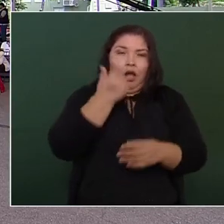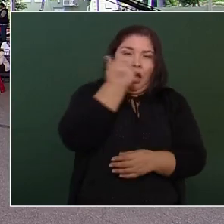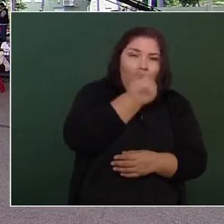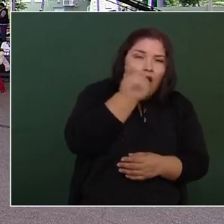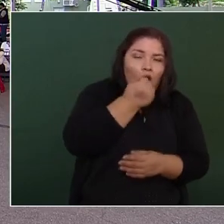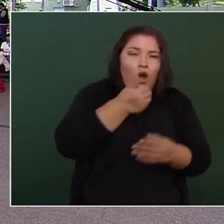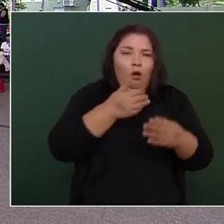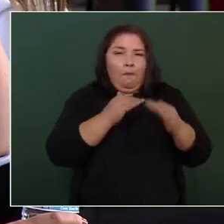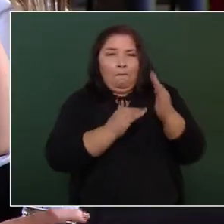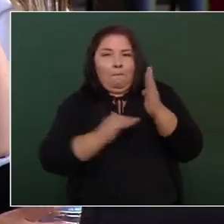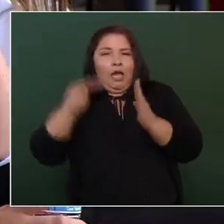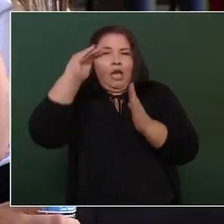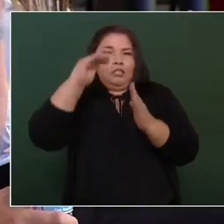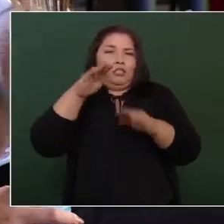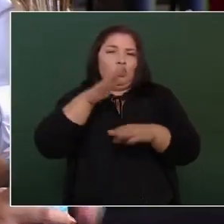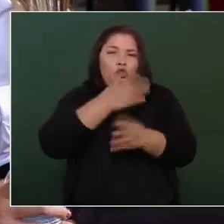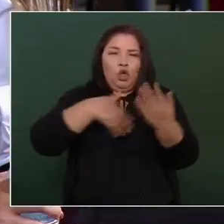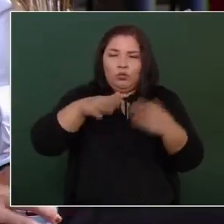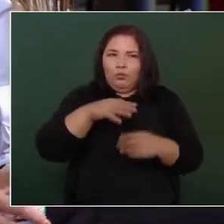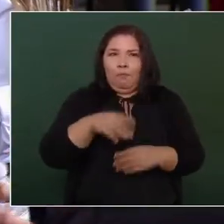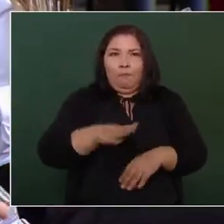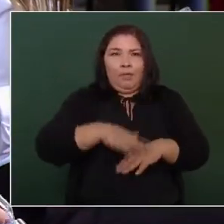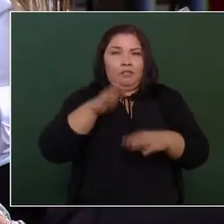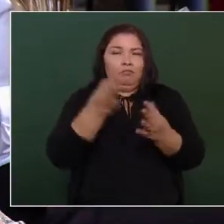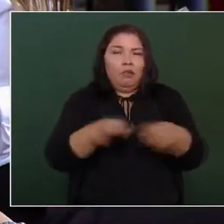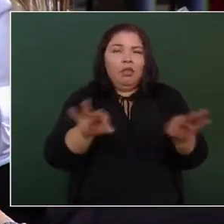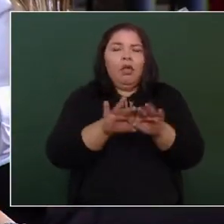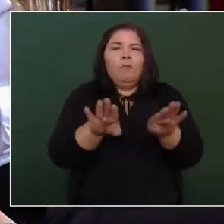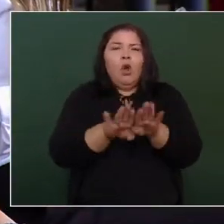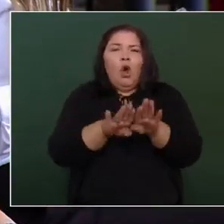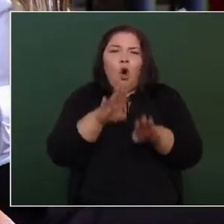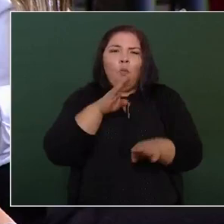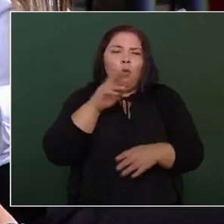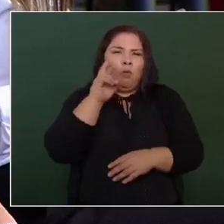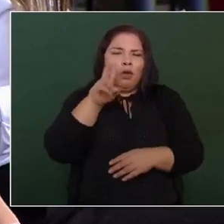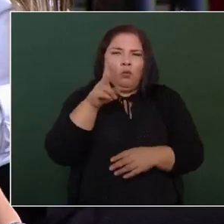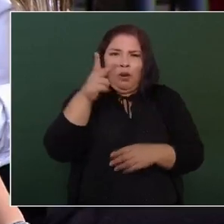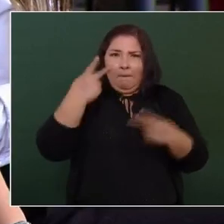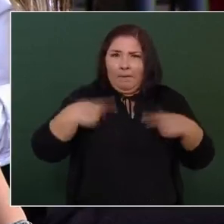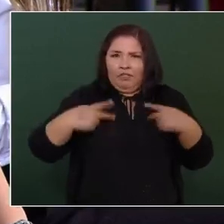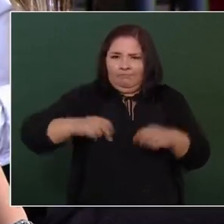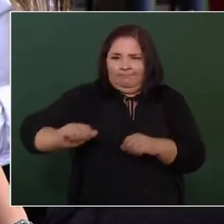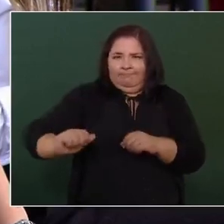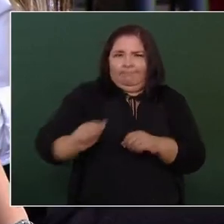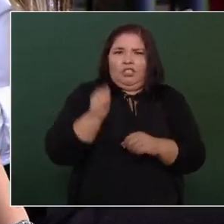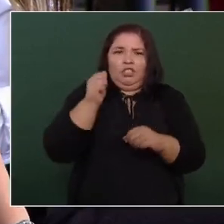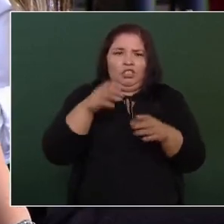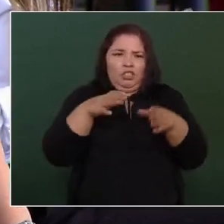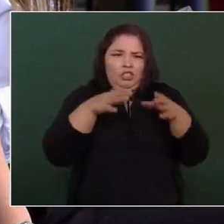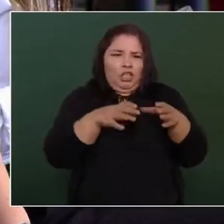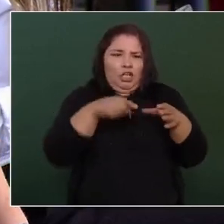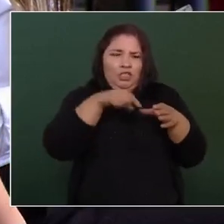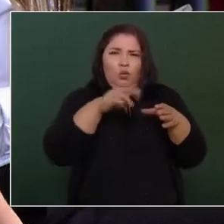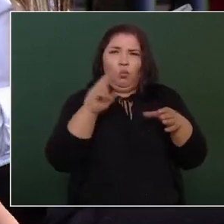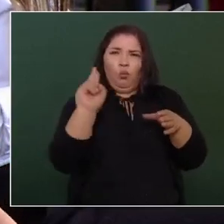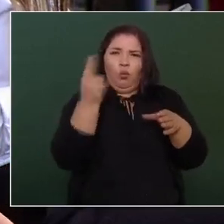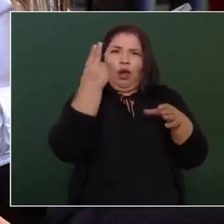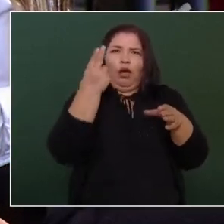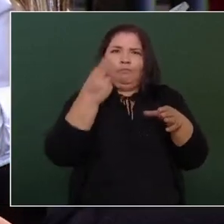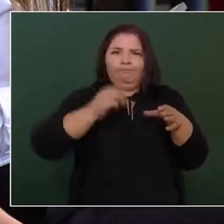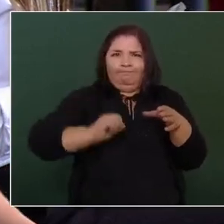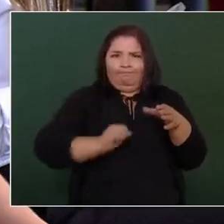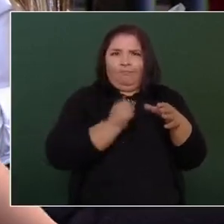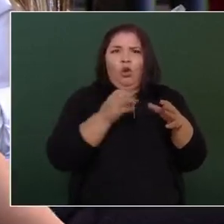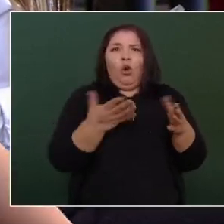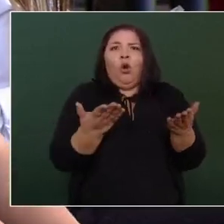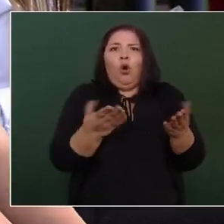superación, la universidad, todo esto. Pero ¿cómo ve usted que una persona se adueñe de una universidad?